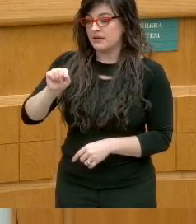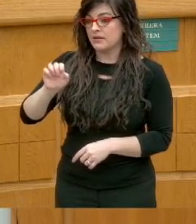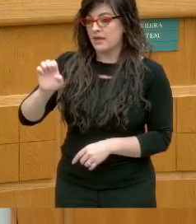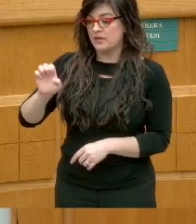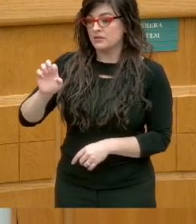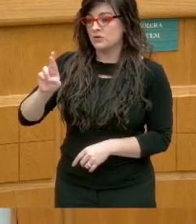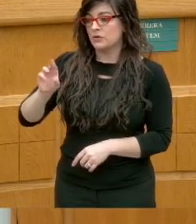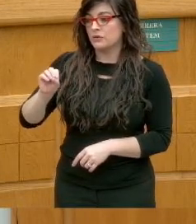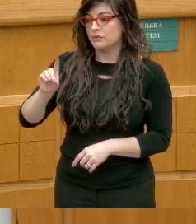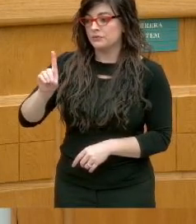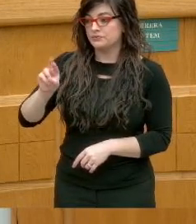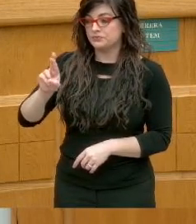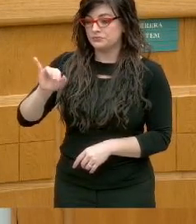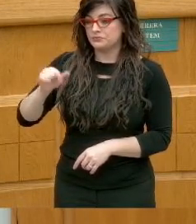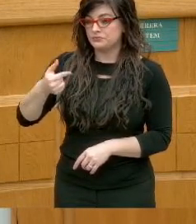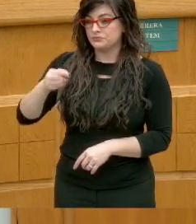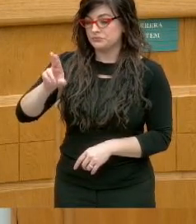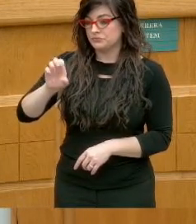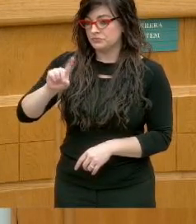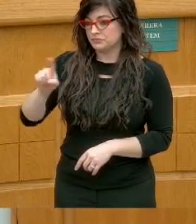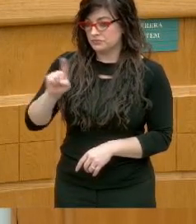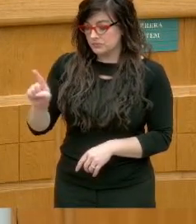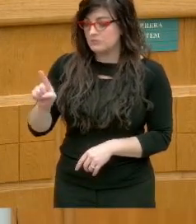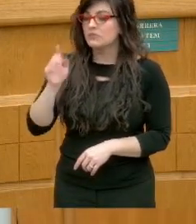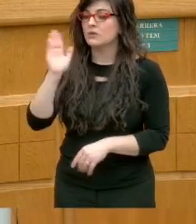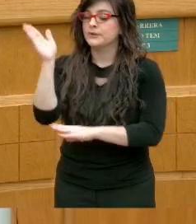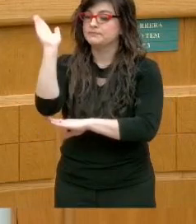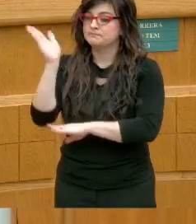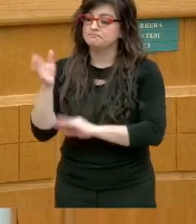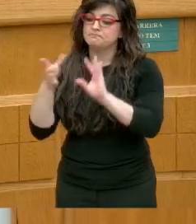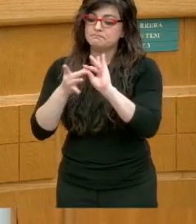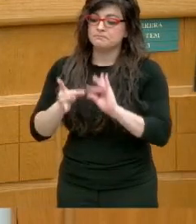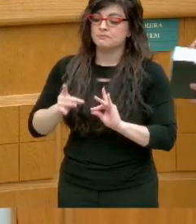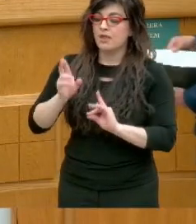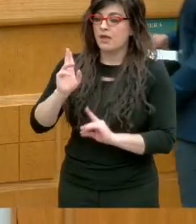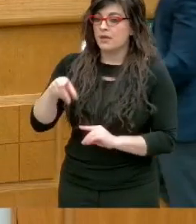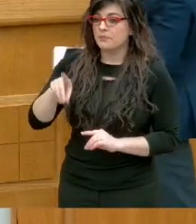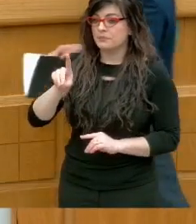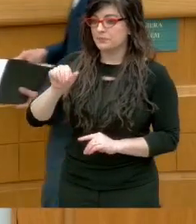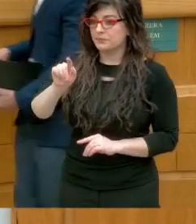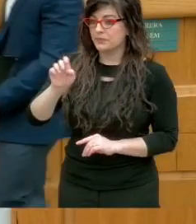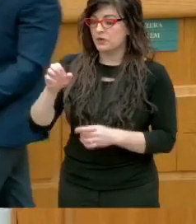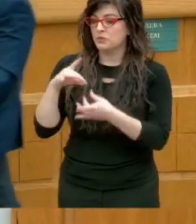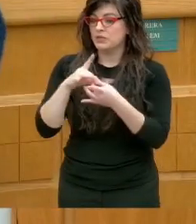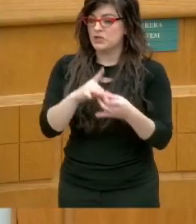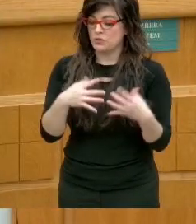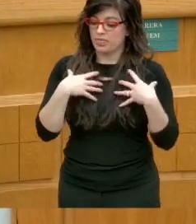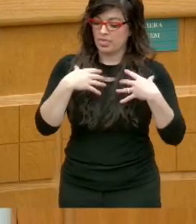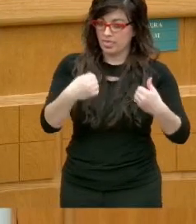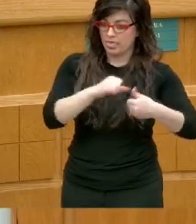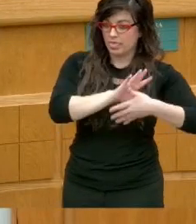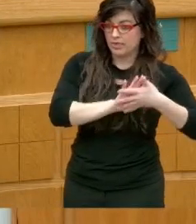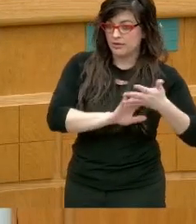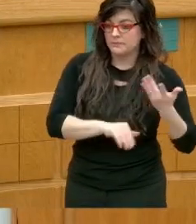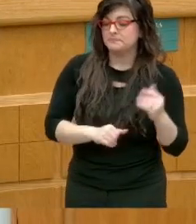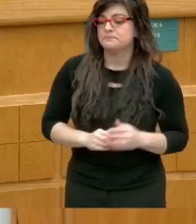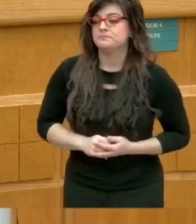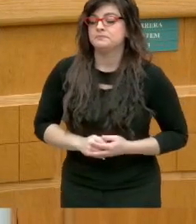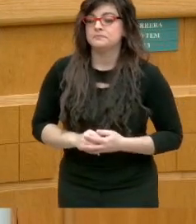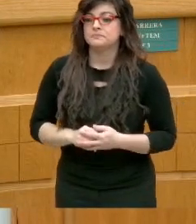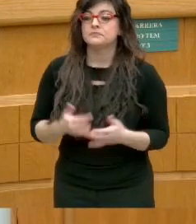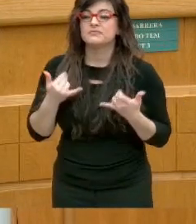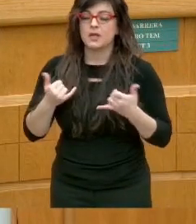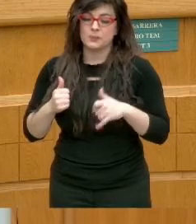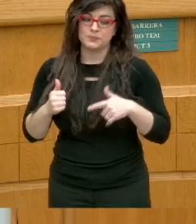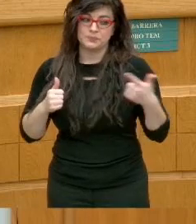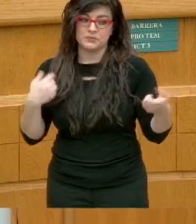side. En resumen, ayer el gobernador Greg Abbott emitió una orden ejecutiva relacionada con la reapertura ampliada de los servicios como parte